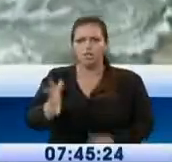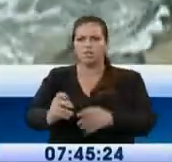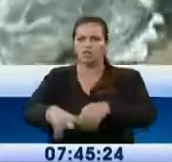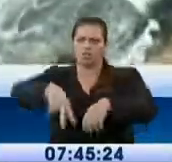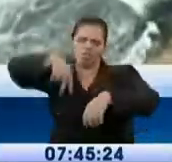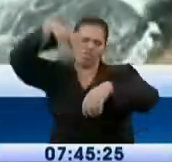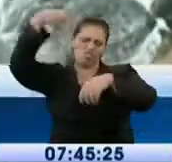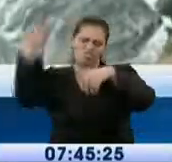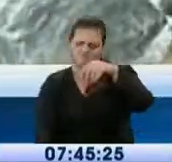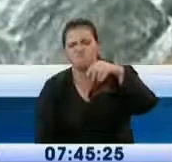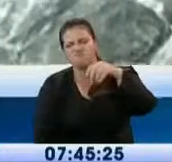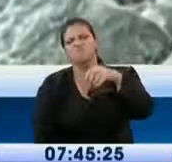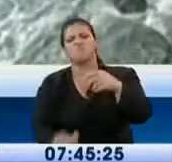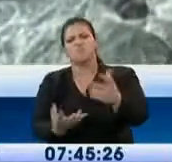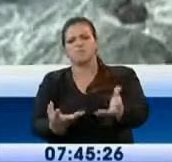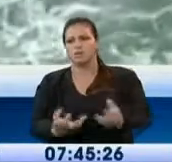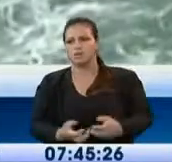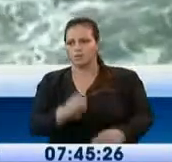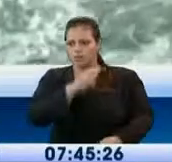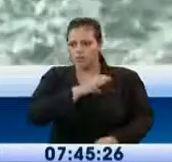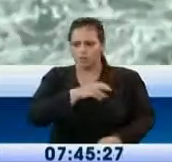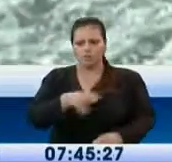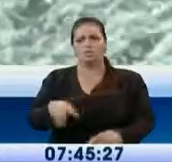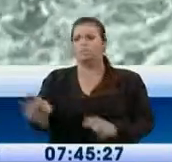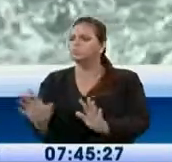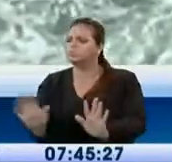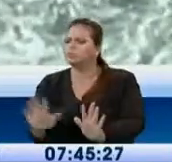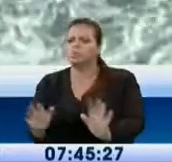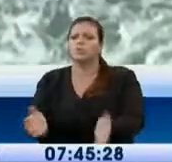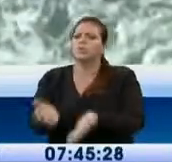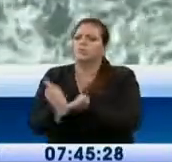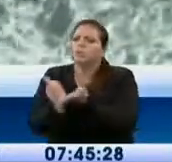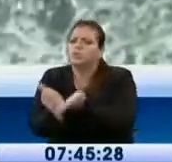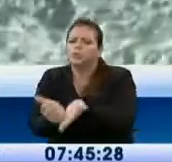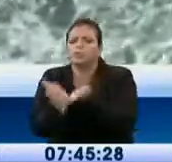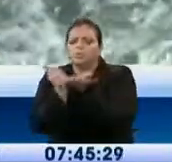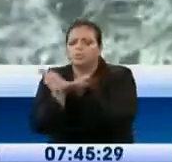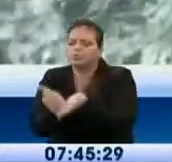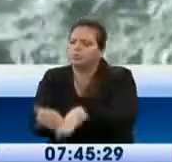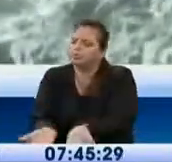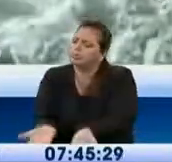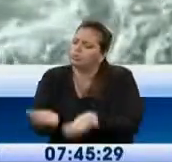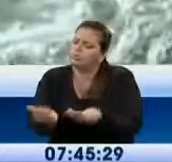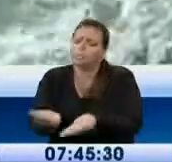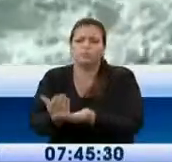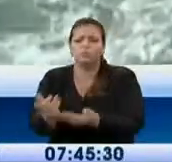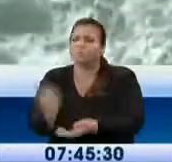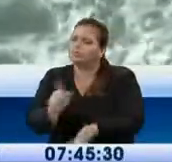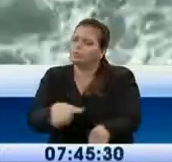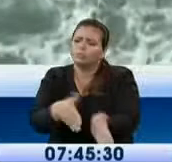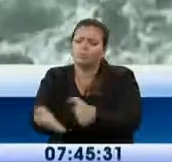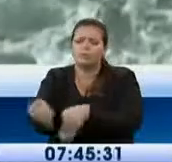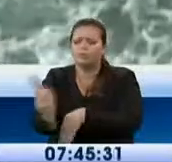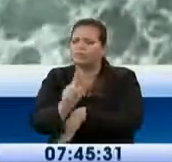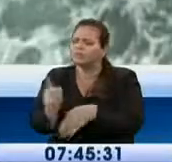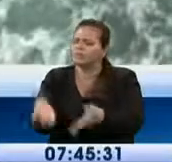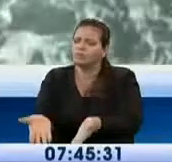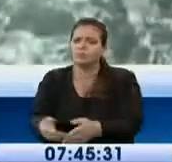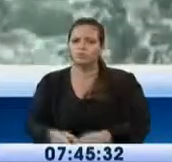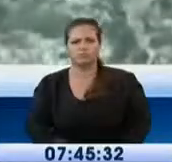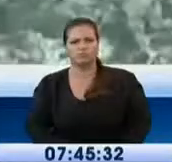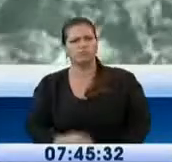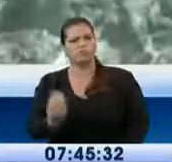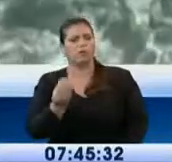Es el instante en que un policía rescata a un joven que pretendía acabar con su existencia al no soportar sus problemas